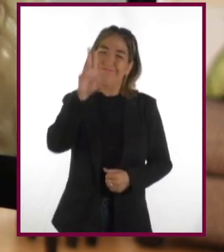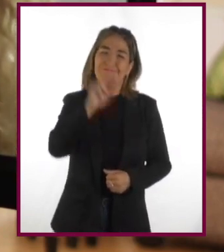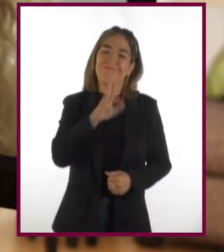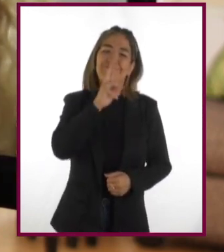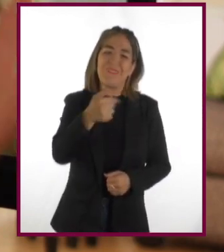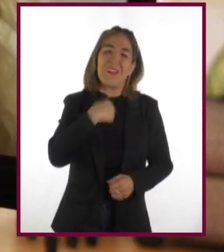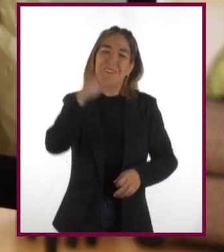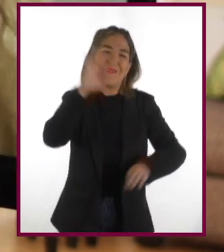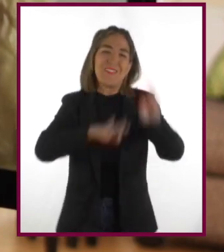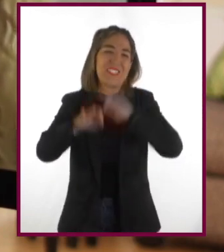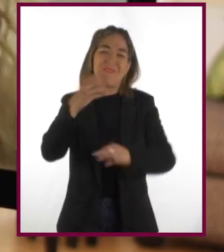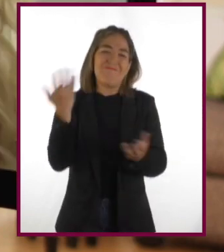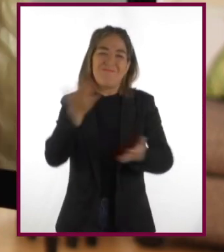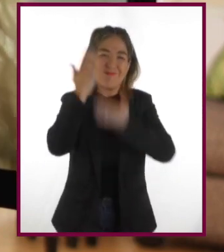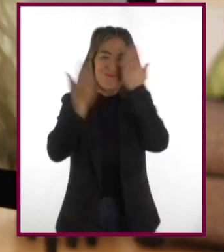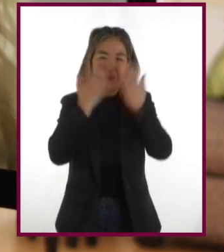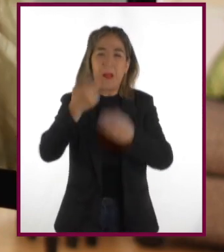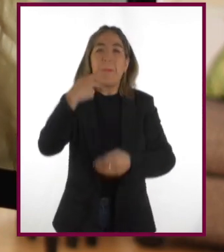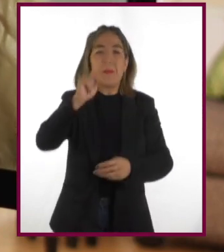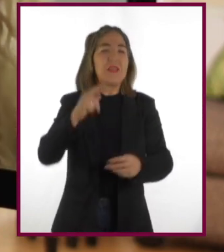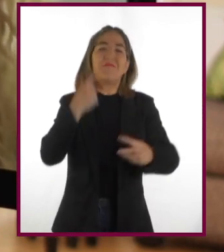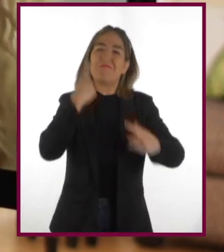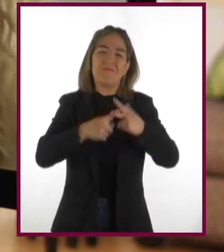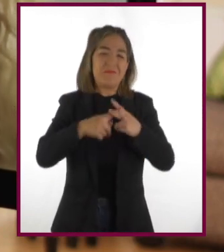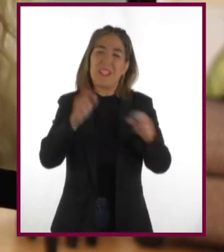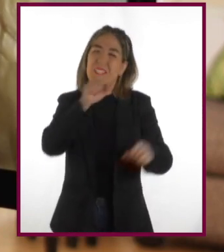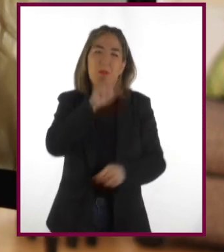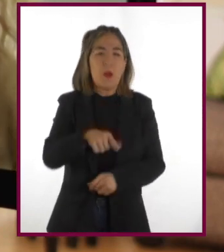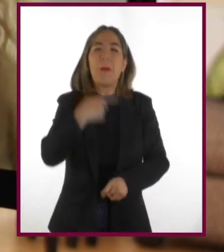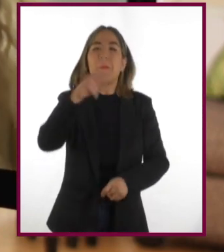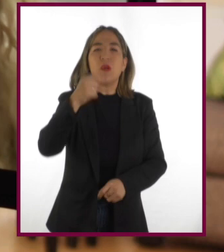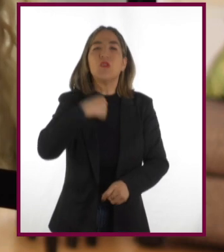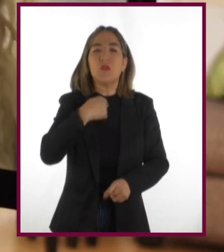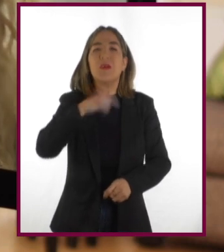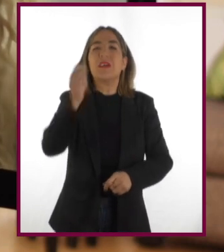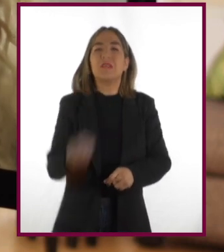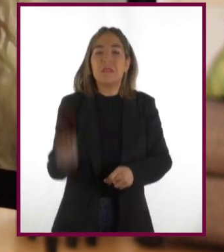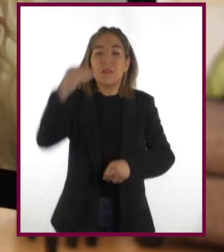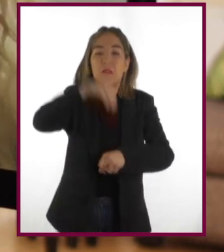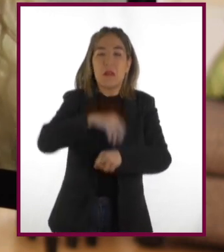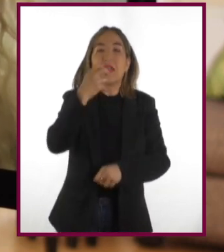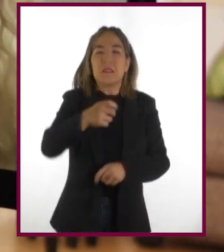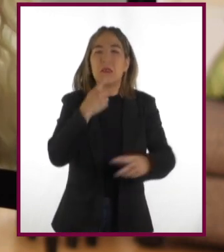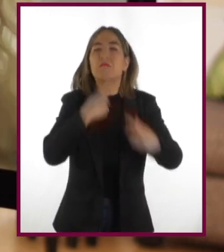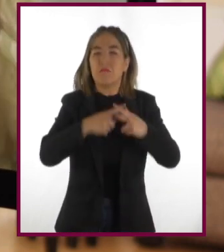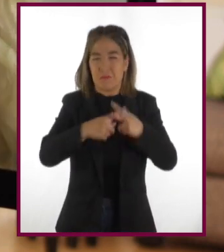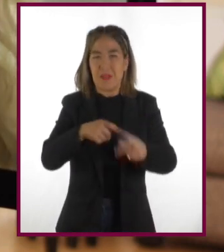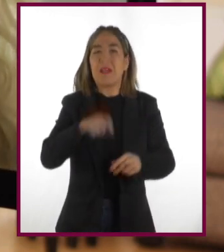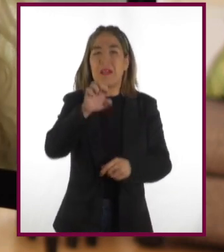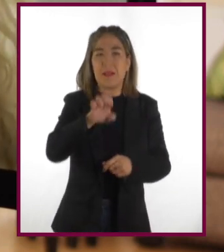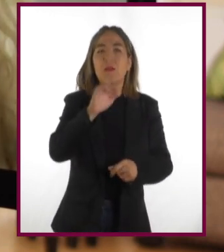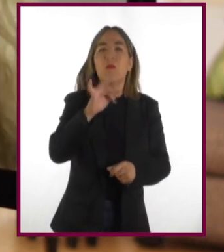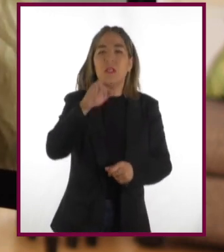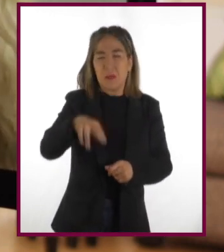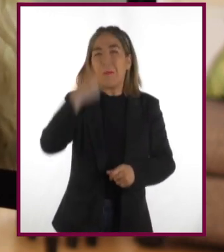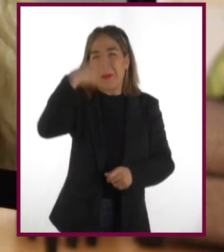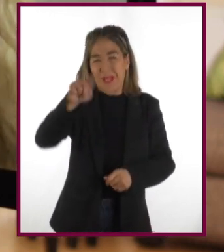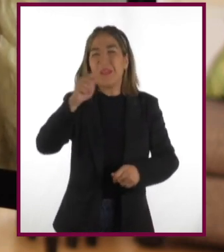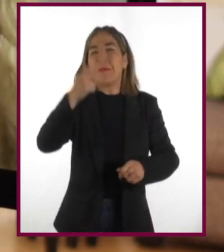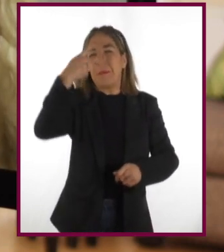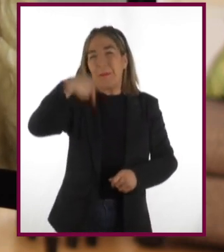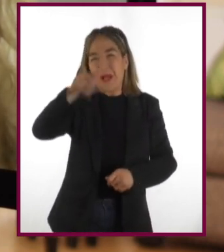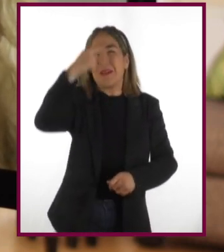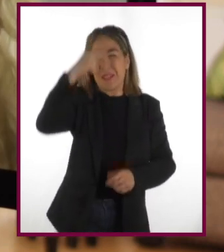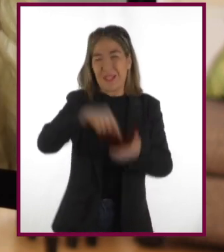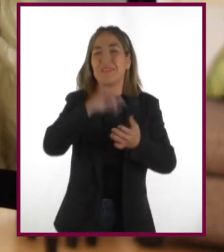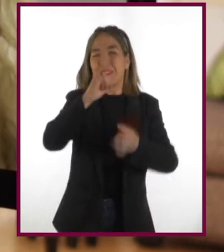yo, que no soy física, pero yo ni matemática, solo simplemente yo aplico estas ecuaciones, pero estoy